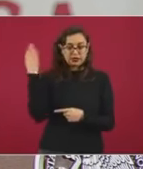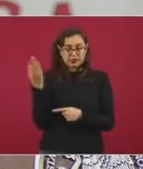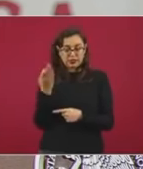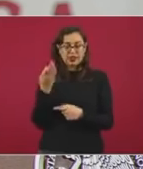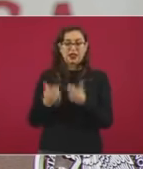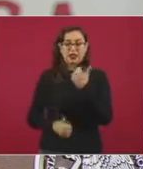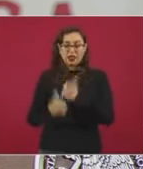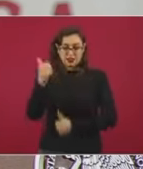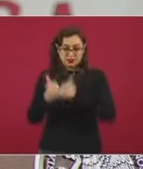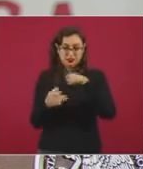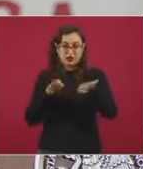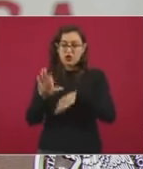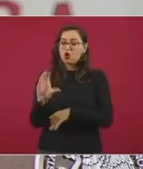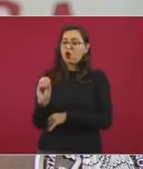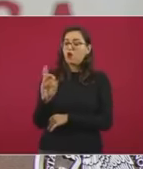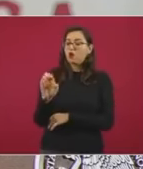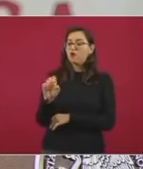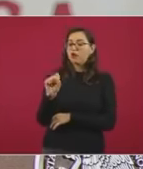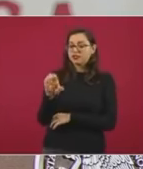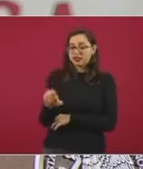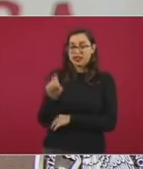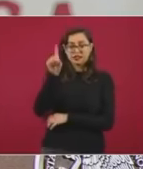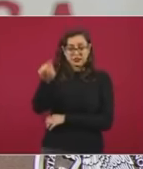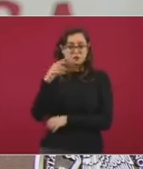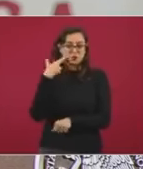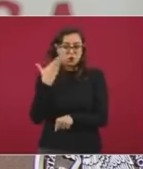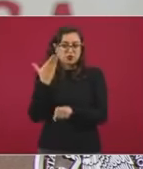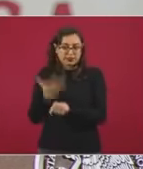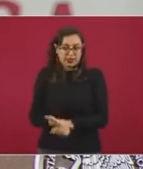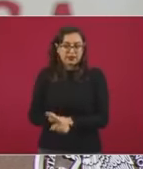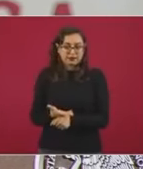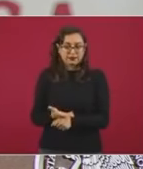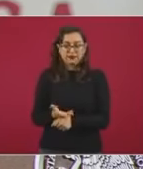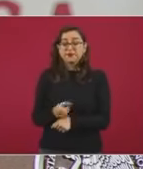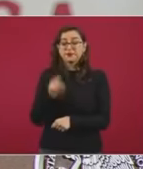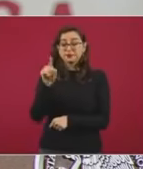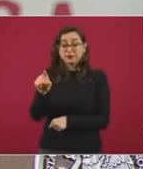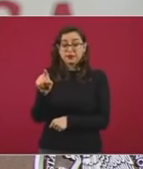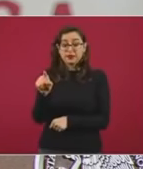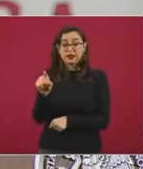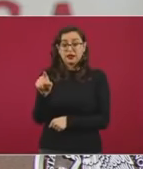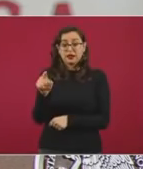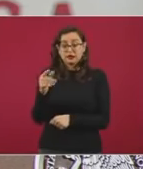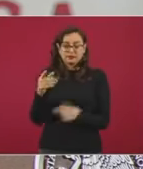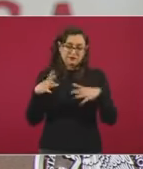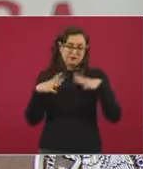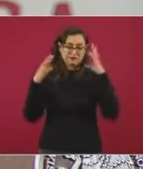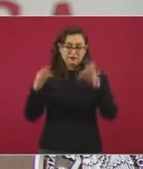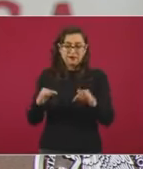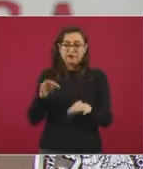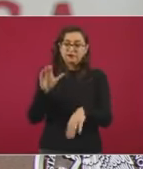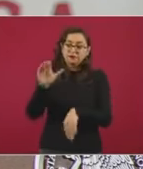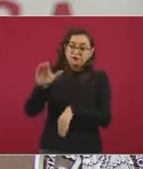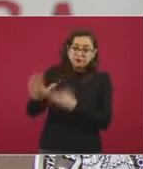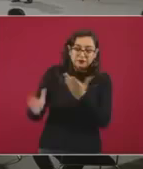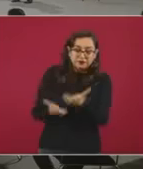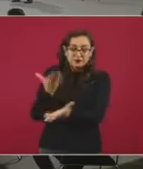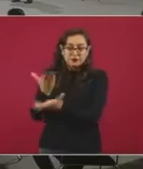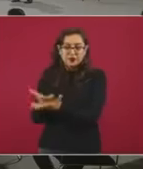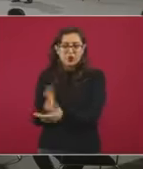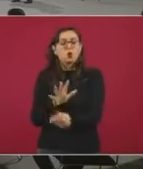COFESE, el órgano regulador de competencia, que además pues había sido recientemente creado. ¿Cuál es el planteamiento de